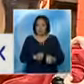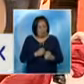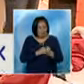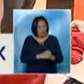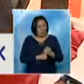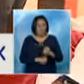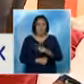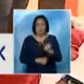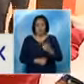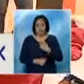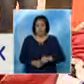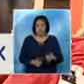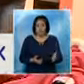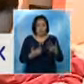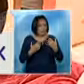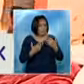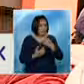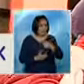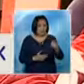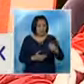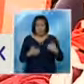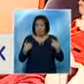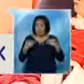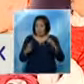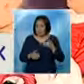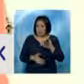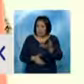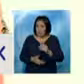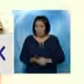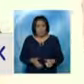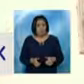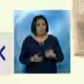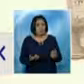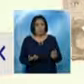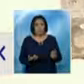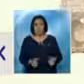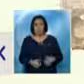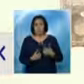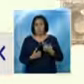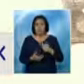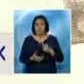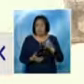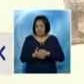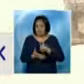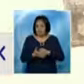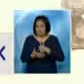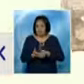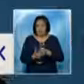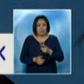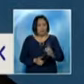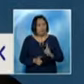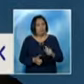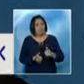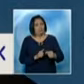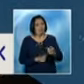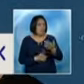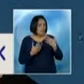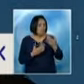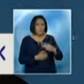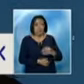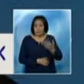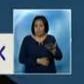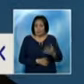sus dos hijos, agradecida a esos ángeles que se cruzaron en su camino para hacer esta lucha menos dolorosa. Gracias, señorita,